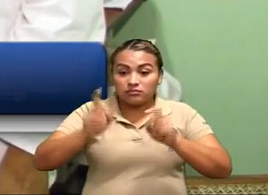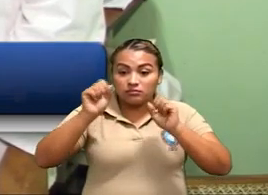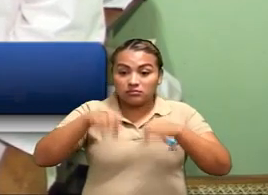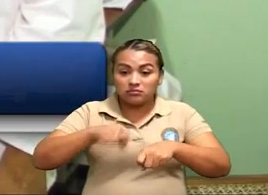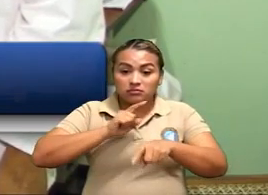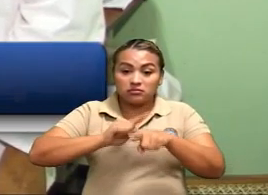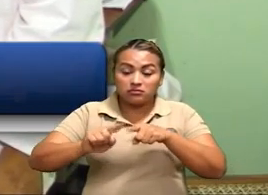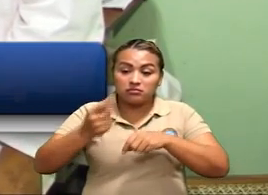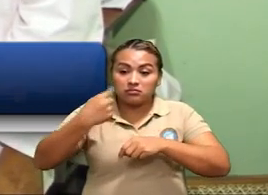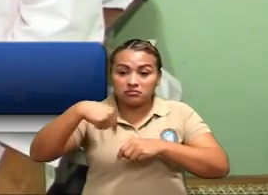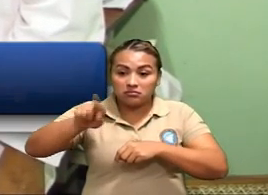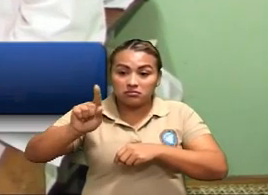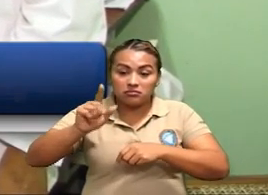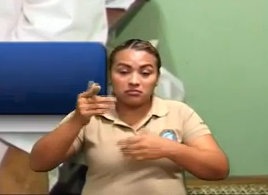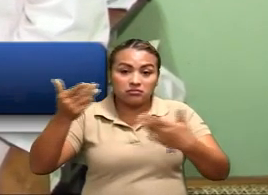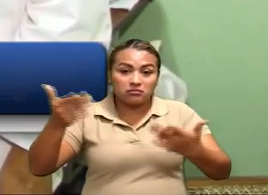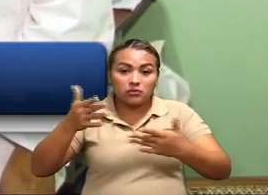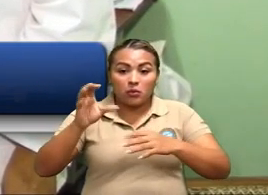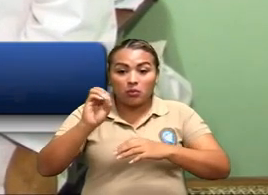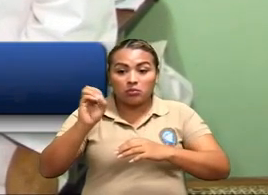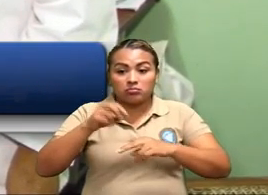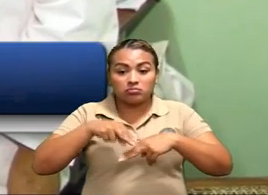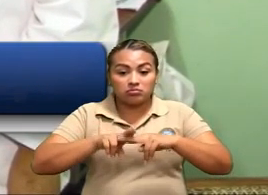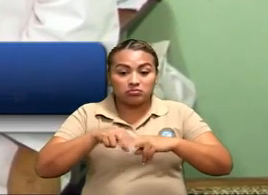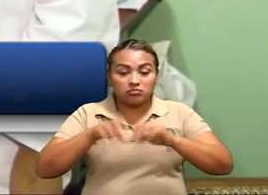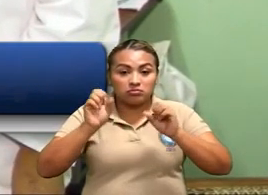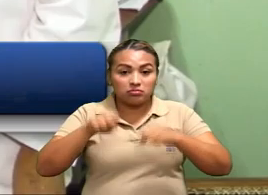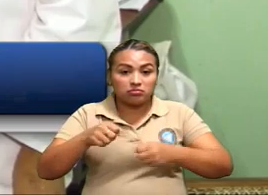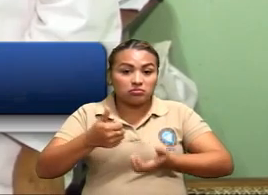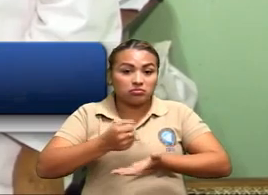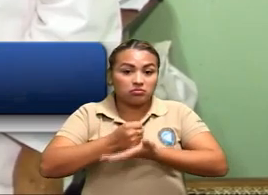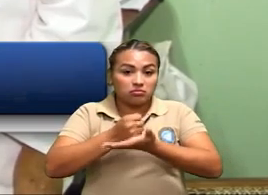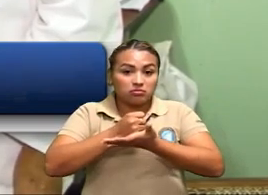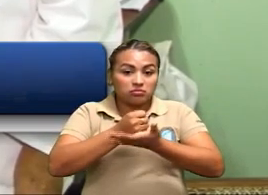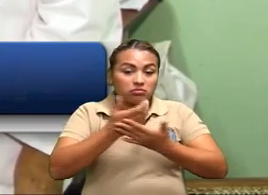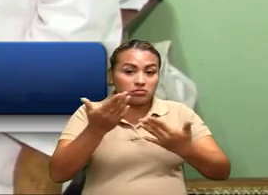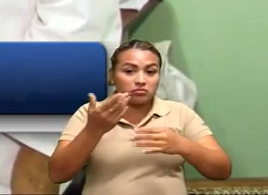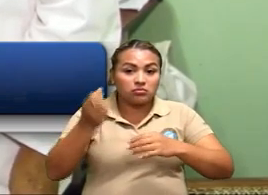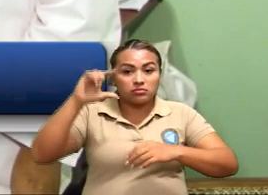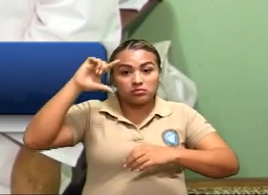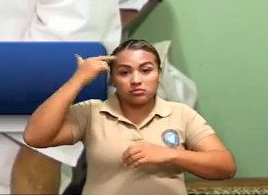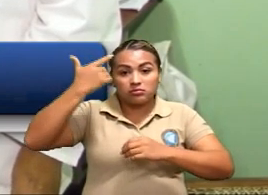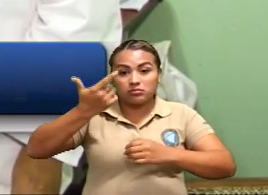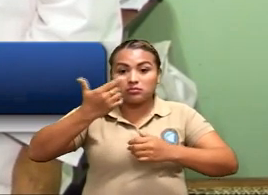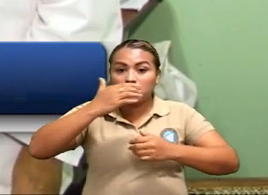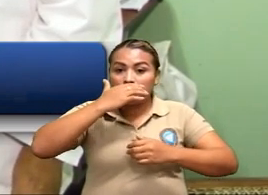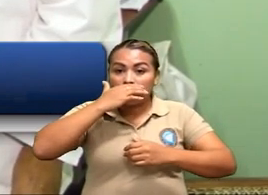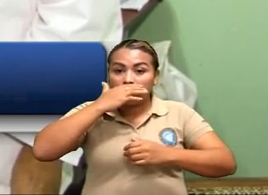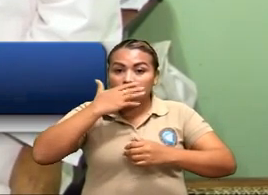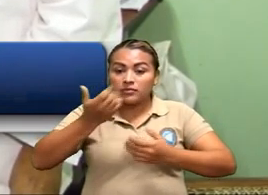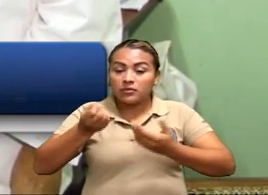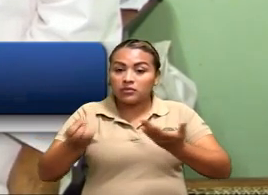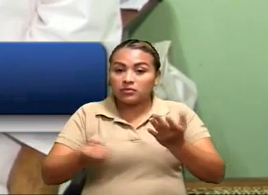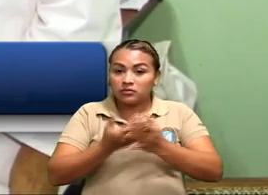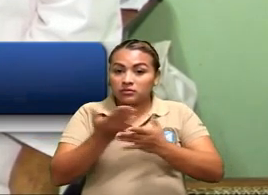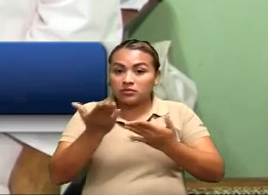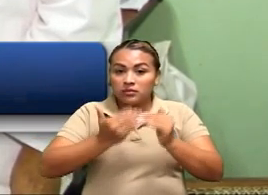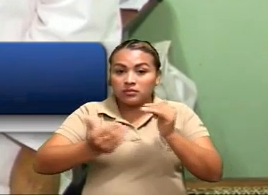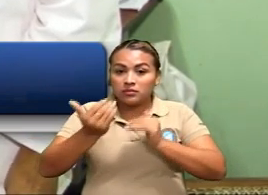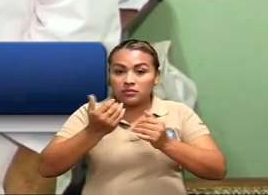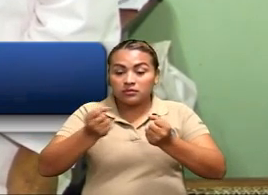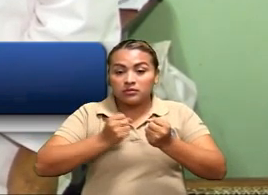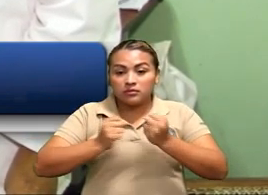o ya no puede ir a pagar, los parques que ha hecho el buen gobierno sandinista. En algunos ha incorporado máquinas